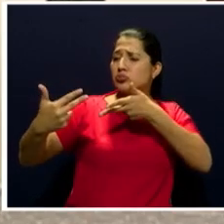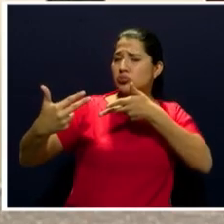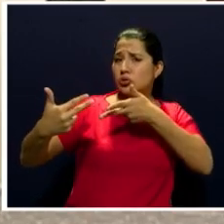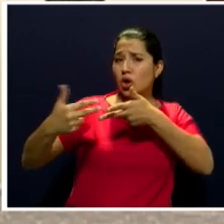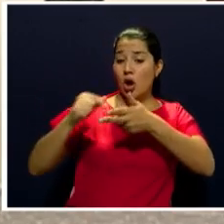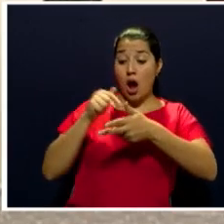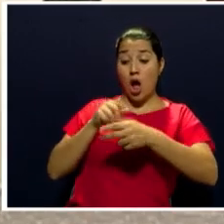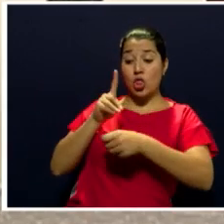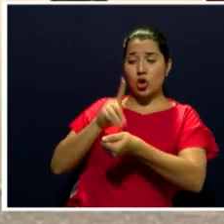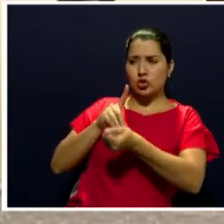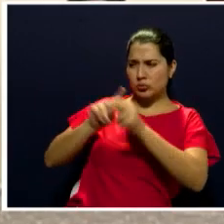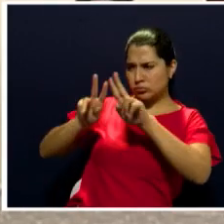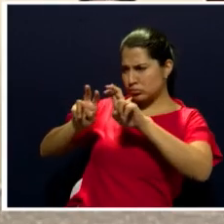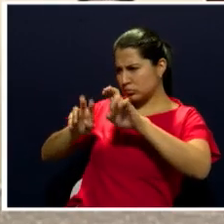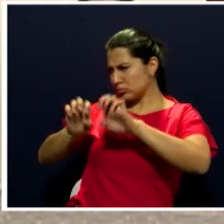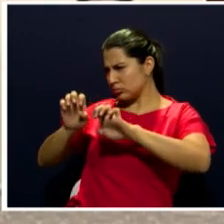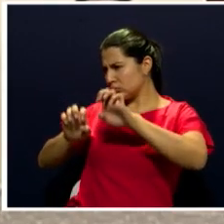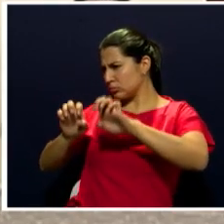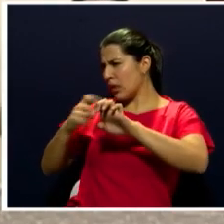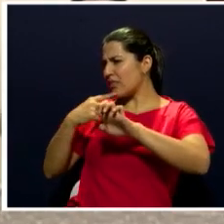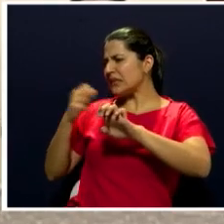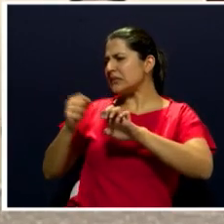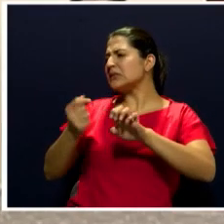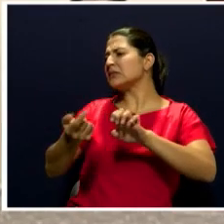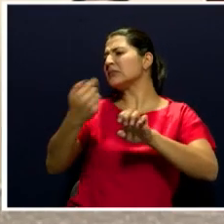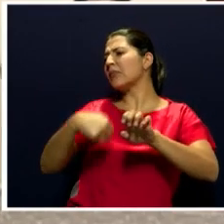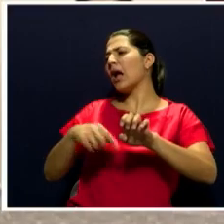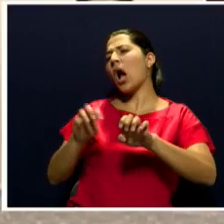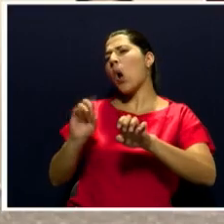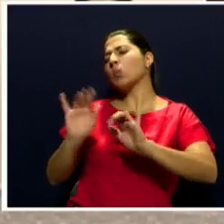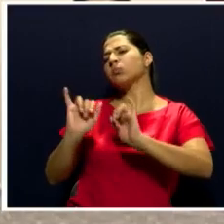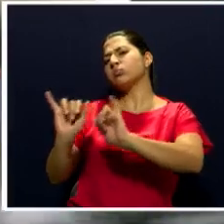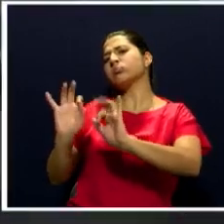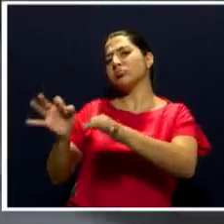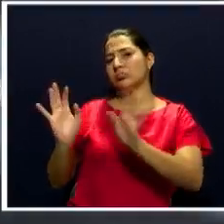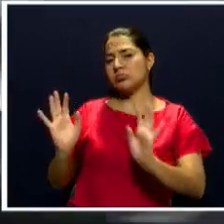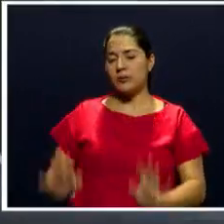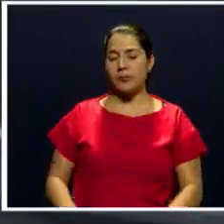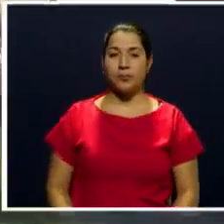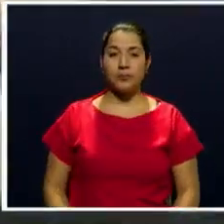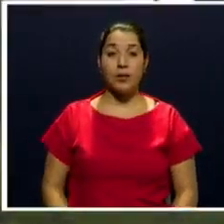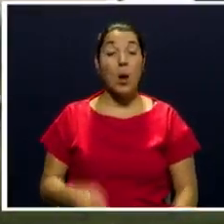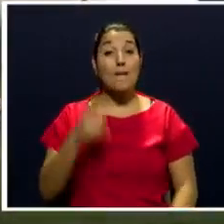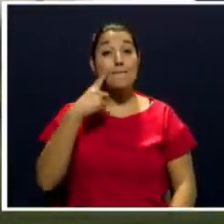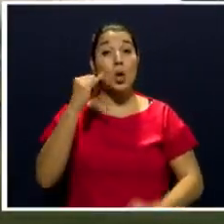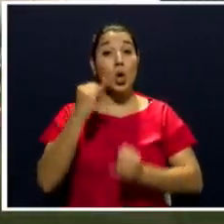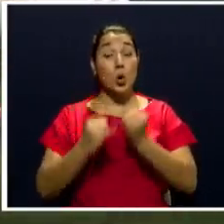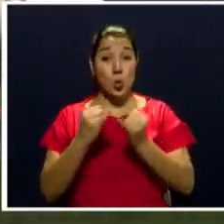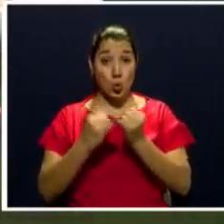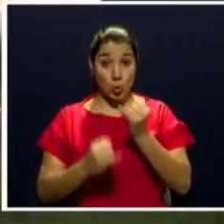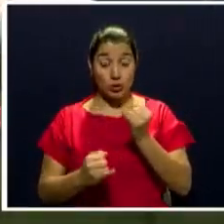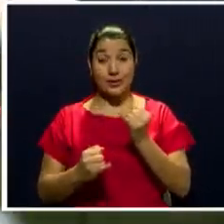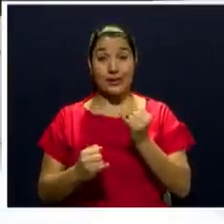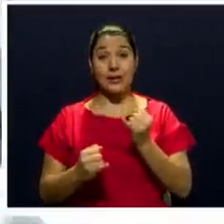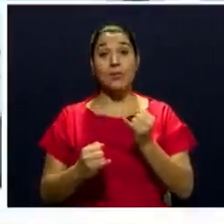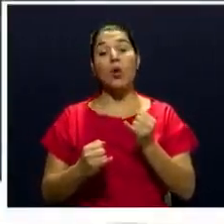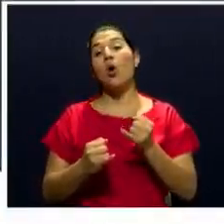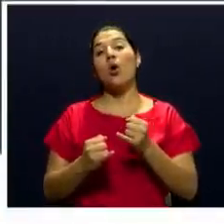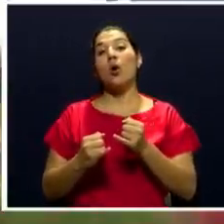a el lugar con apropiado para ese caso. Por último, el titular de Seguridad